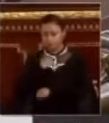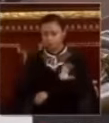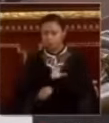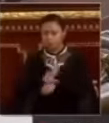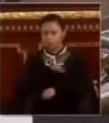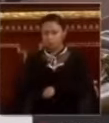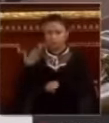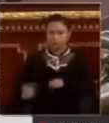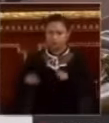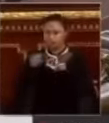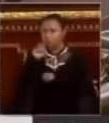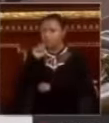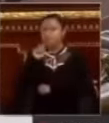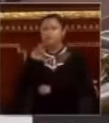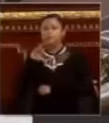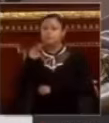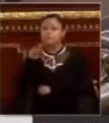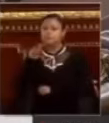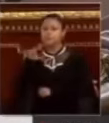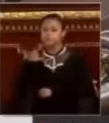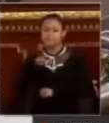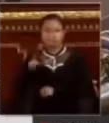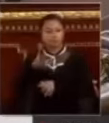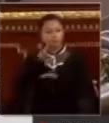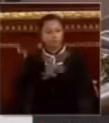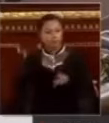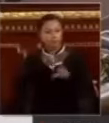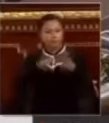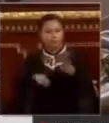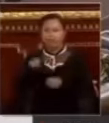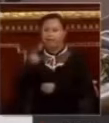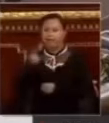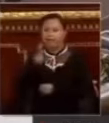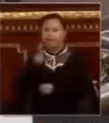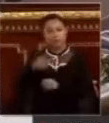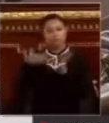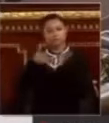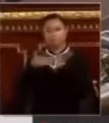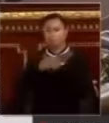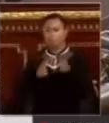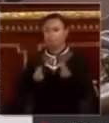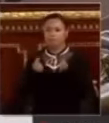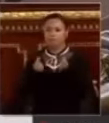del Sistema de Aguas de la Ciudad de México, implemente las acciones necesarias para restablecer de manera